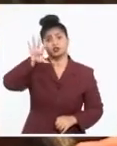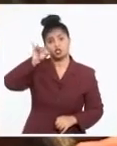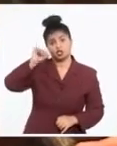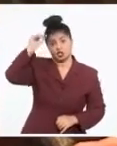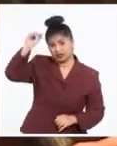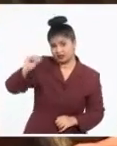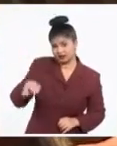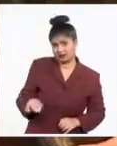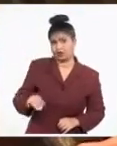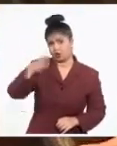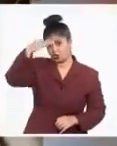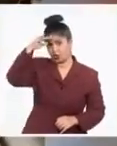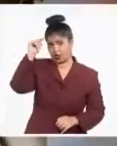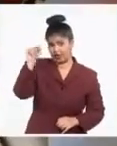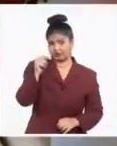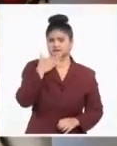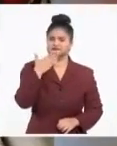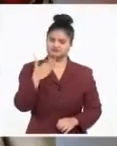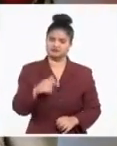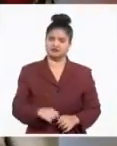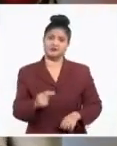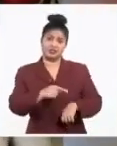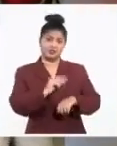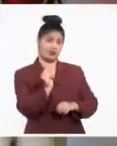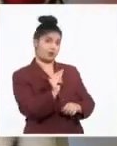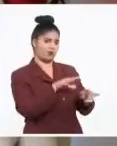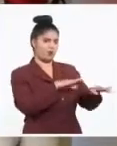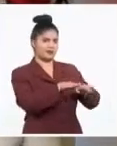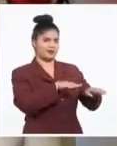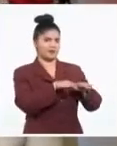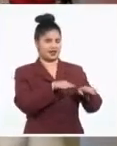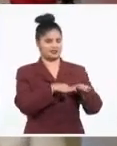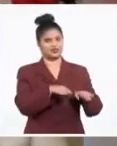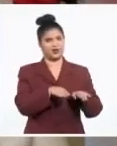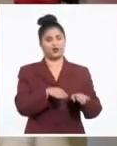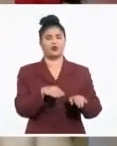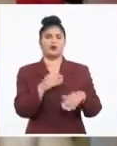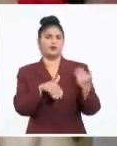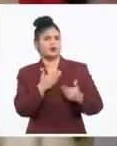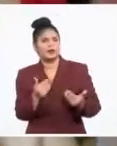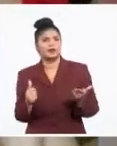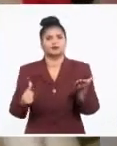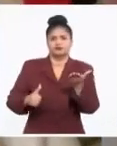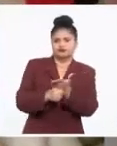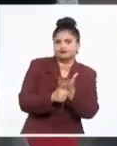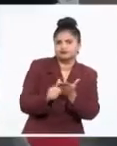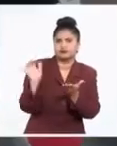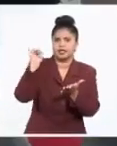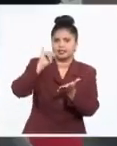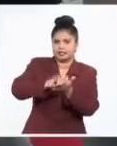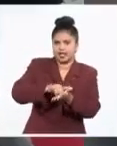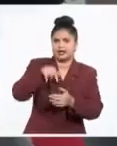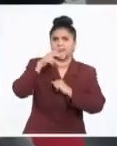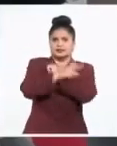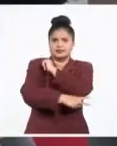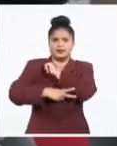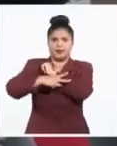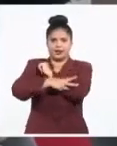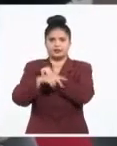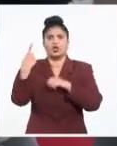aunque se logró también un buen resultado. El corto tiempo de preparación para la competencia, las dificultades del traslado, la inexperiencia de los